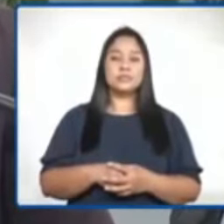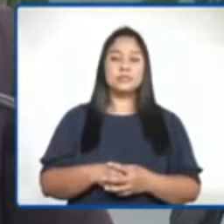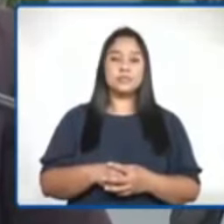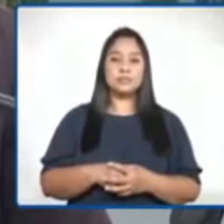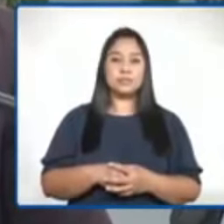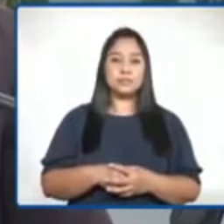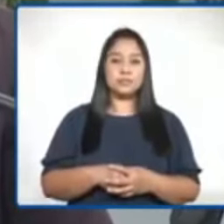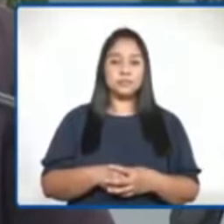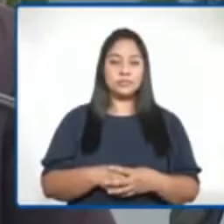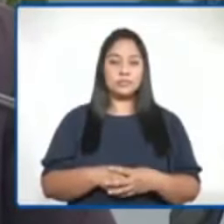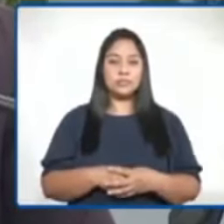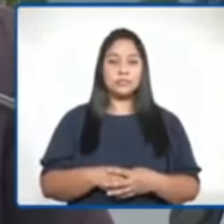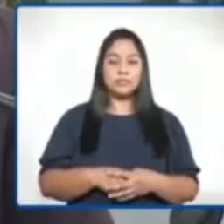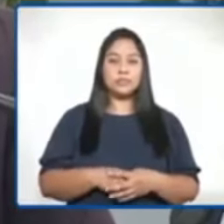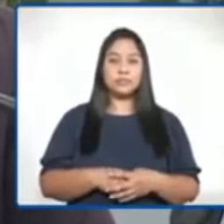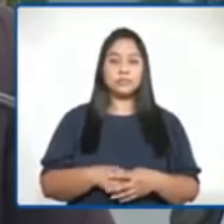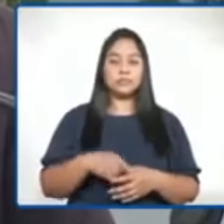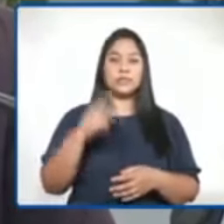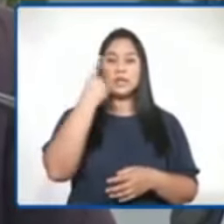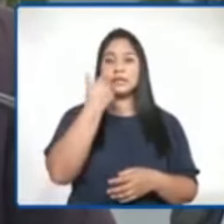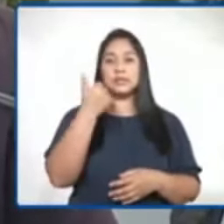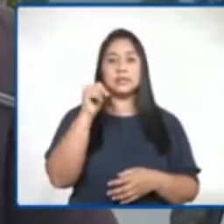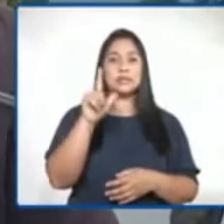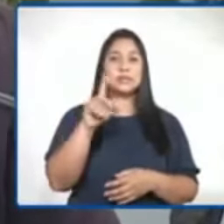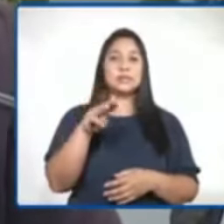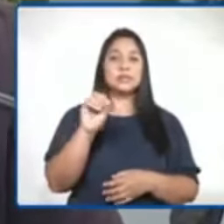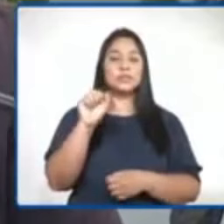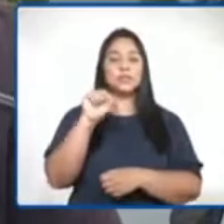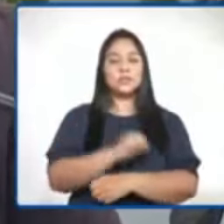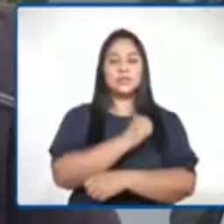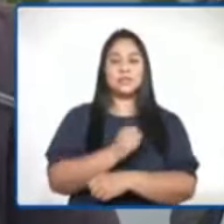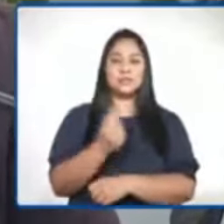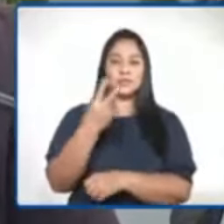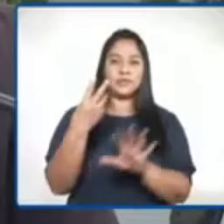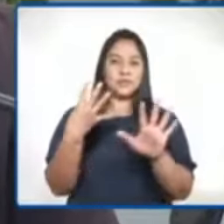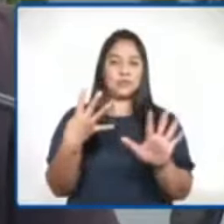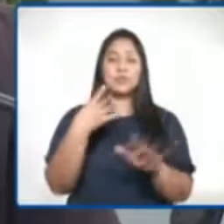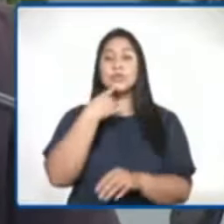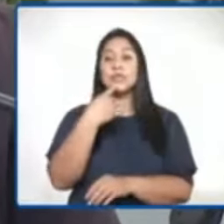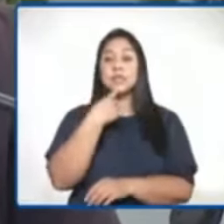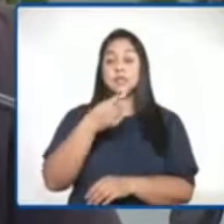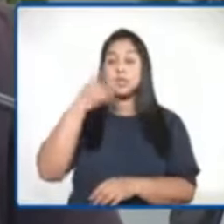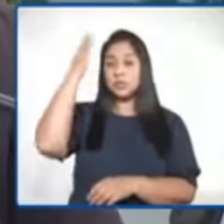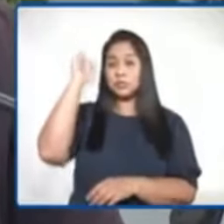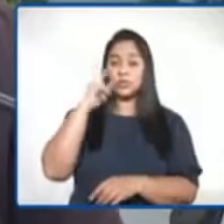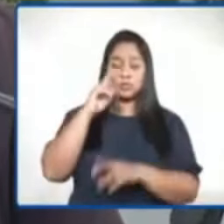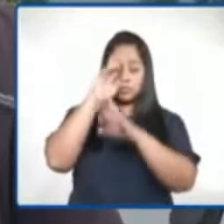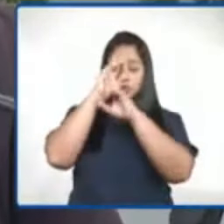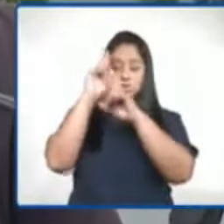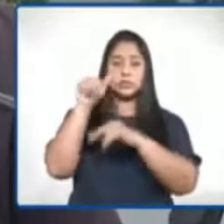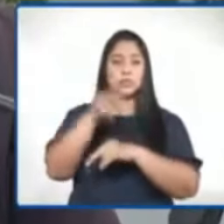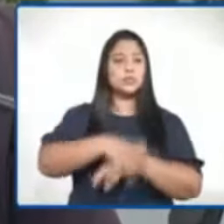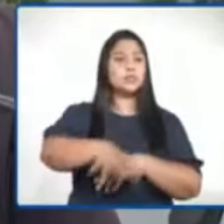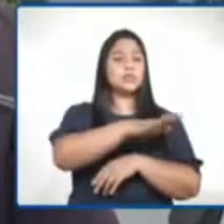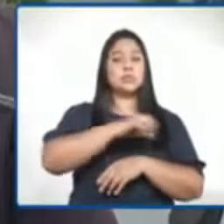Biblia, en Salmo 29, y dice la palabra de Dios honrando a la